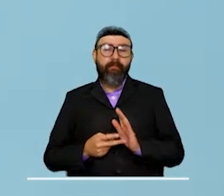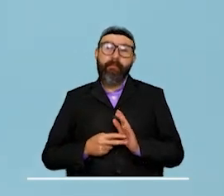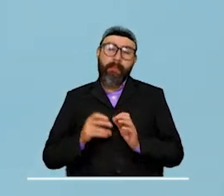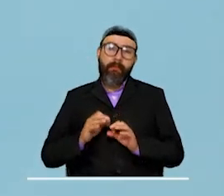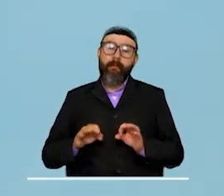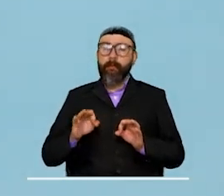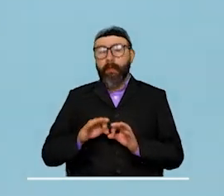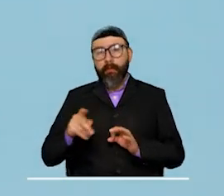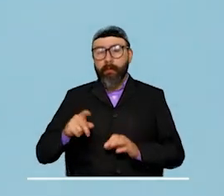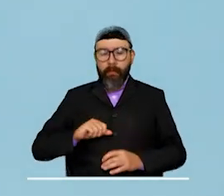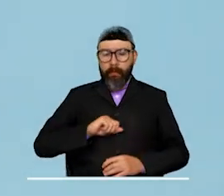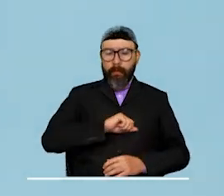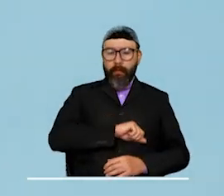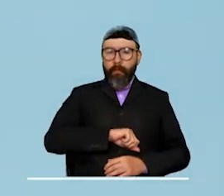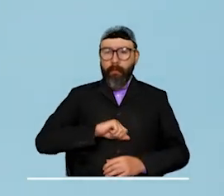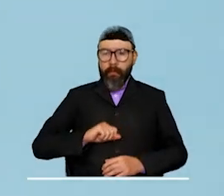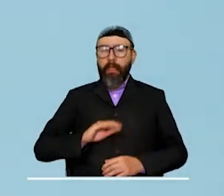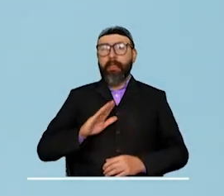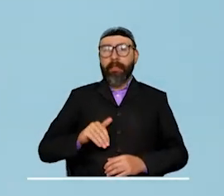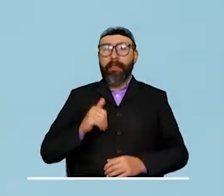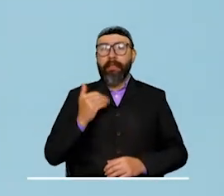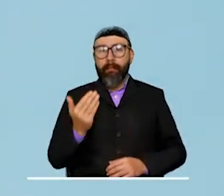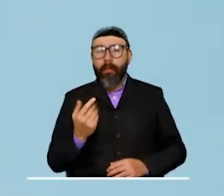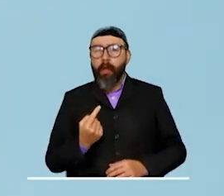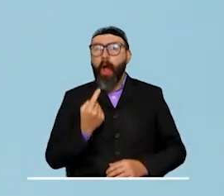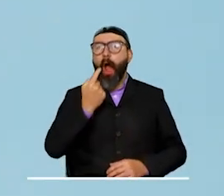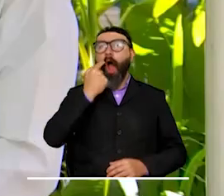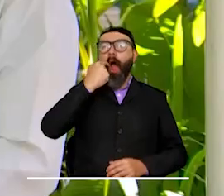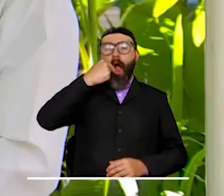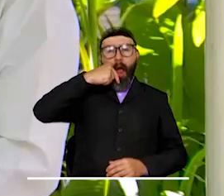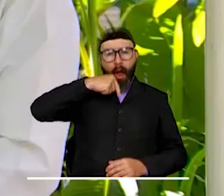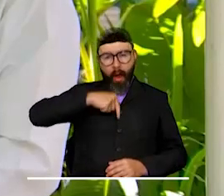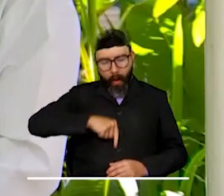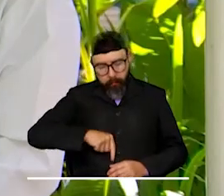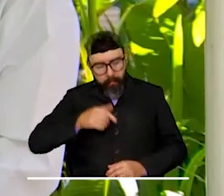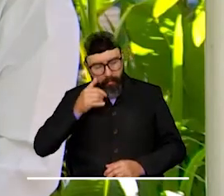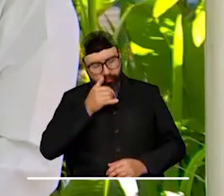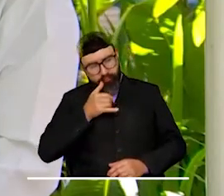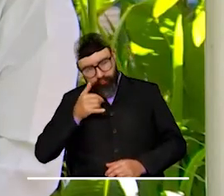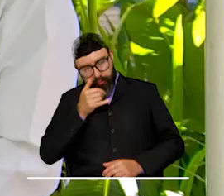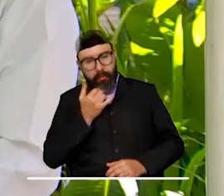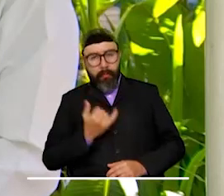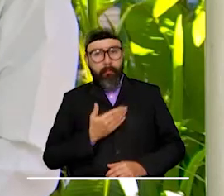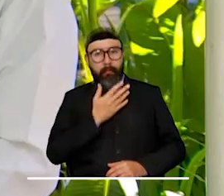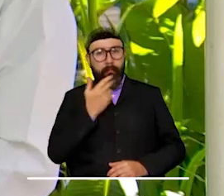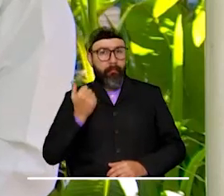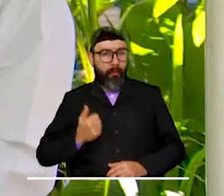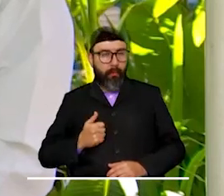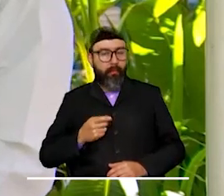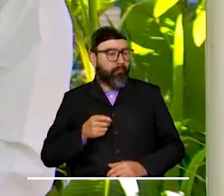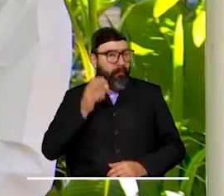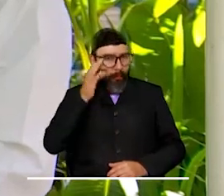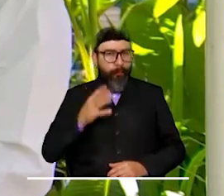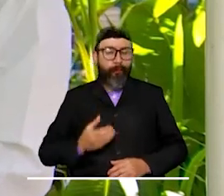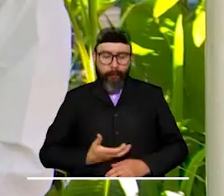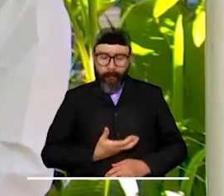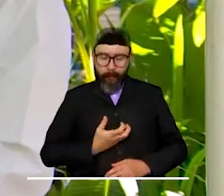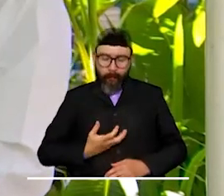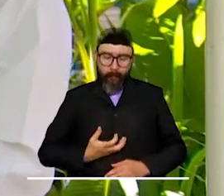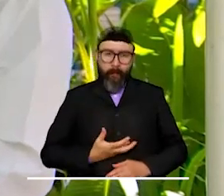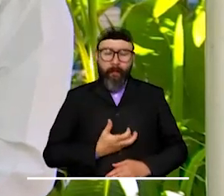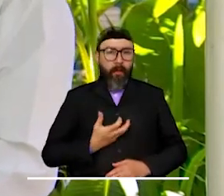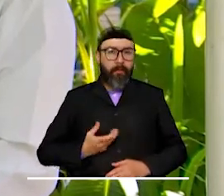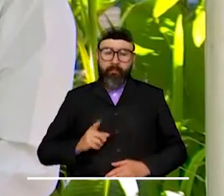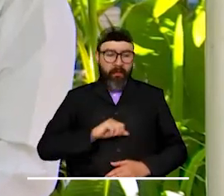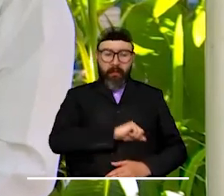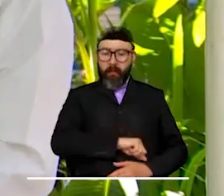hacer una endoscopia, porque probablemente es un diagnóstico gástrico que a la ecografía se le